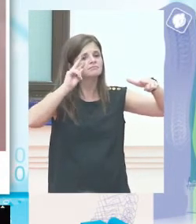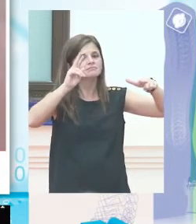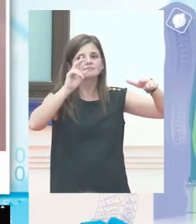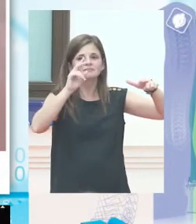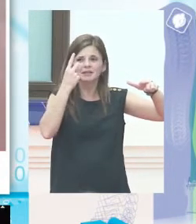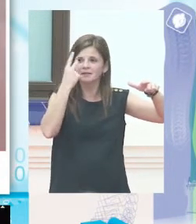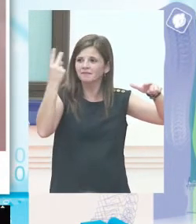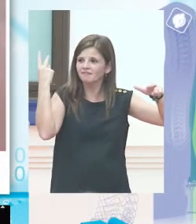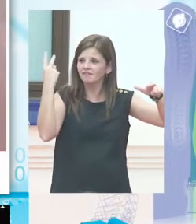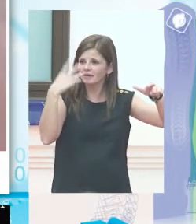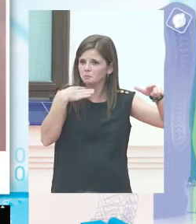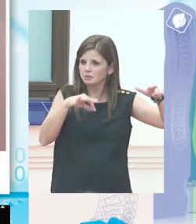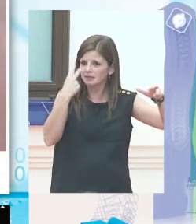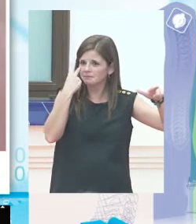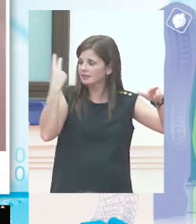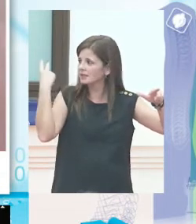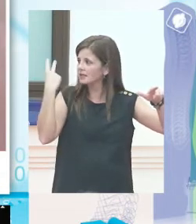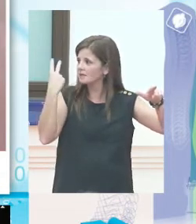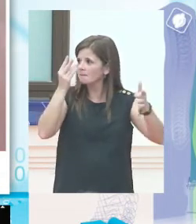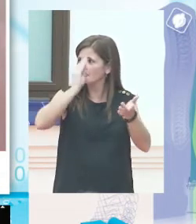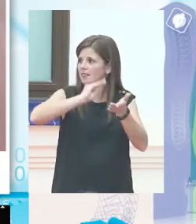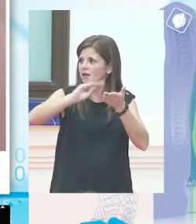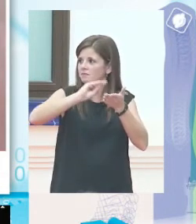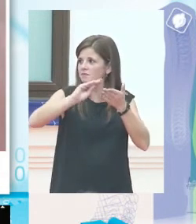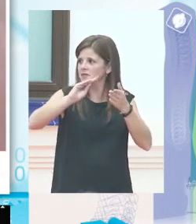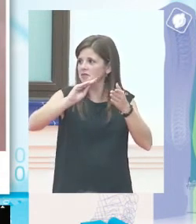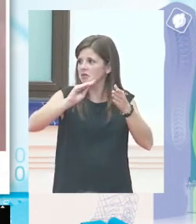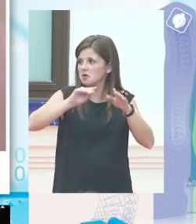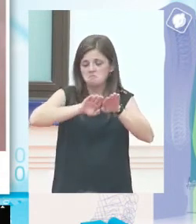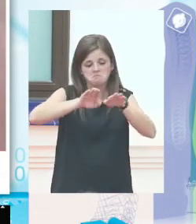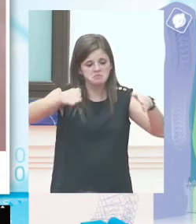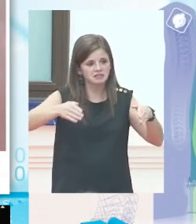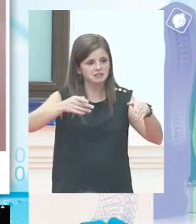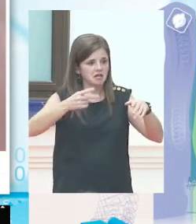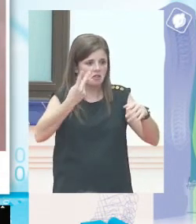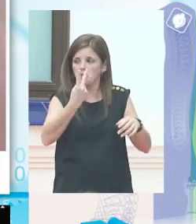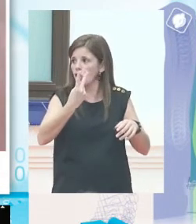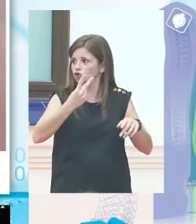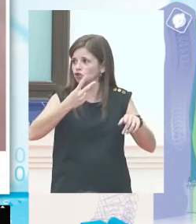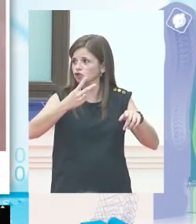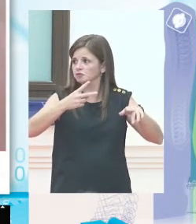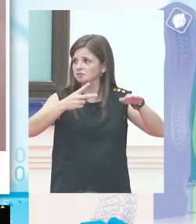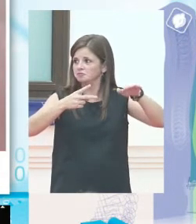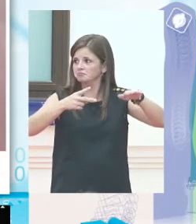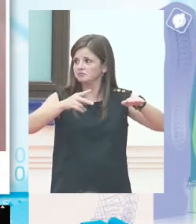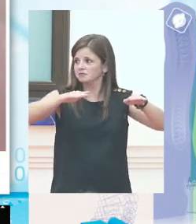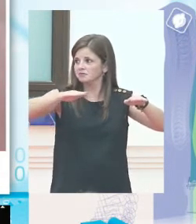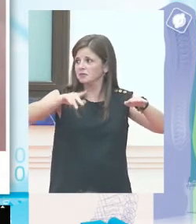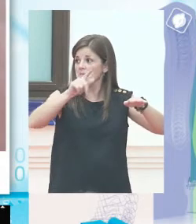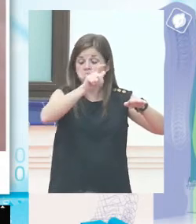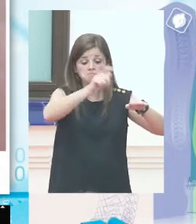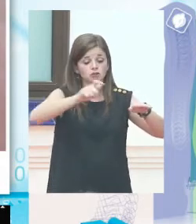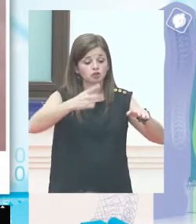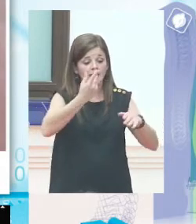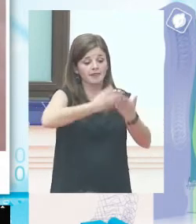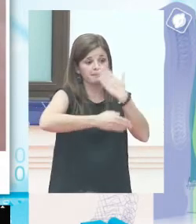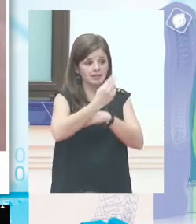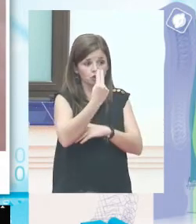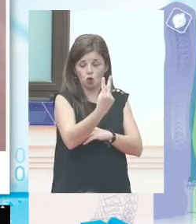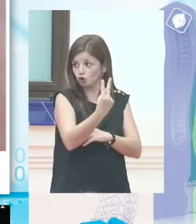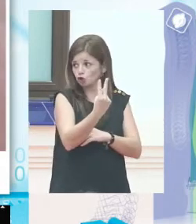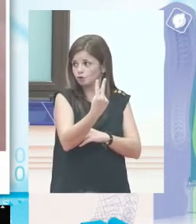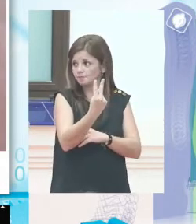os lo podéis ver, un par de puestos donde vamos a colocar 2 personas con discapacidad y vamos